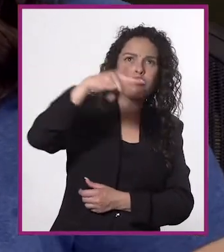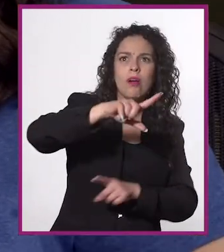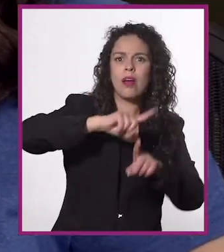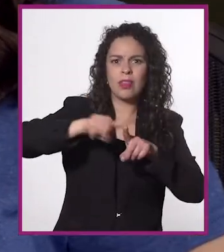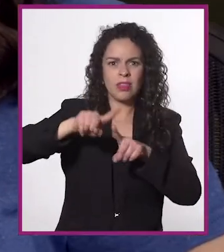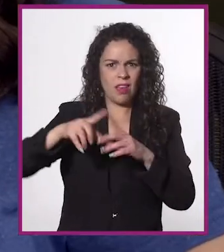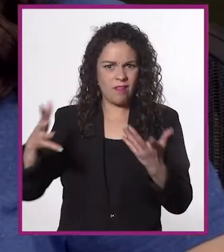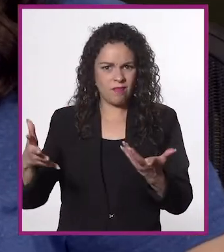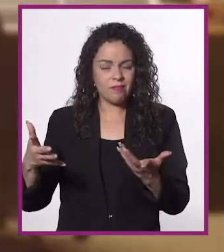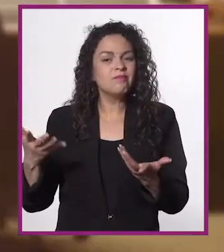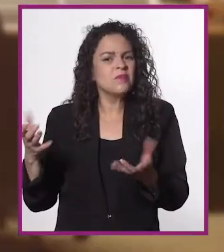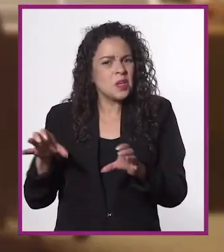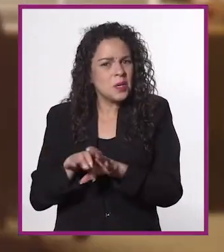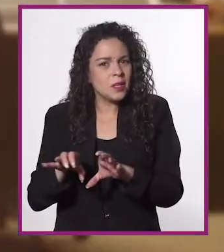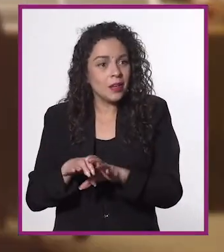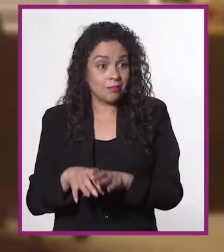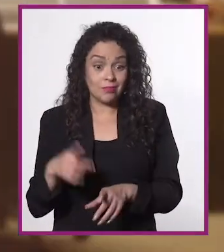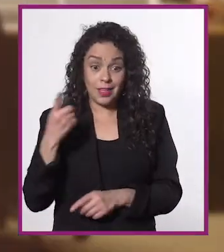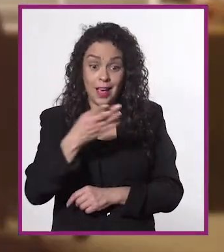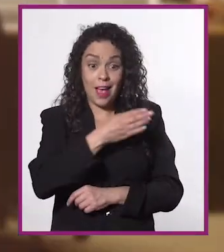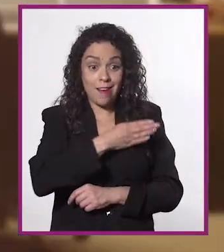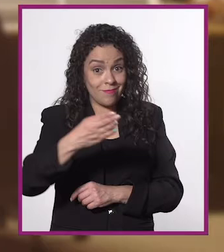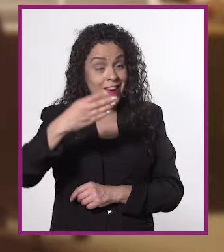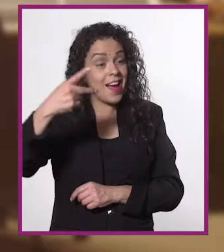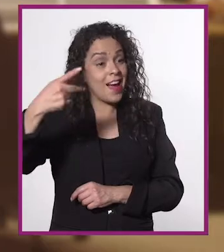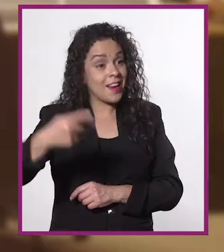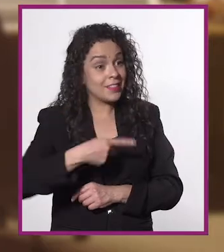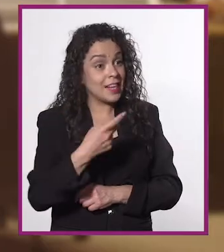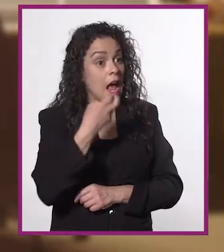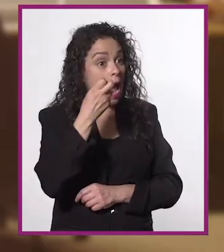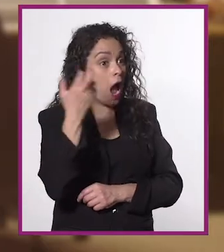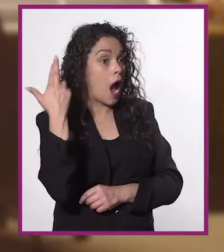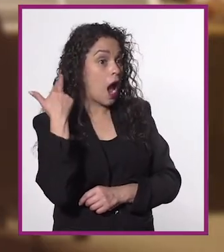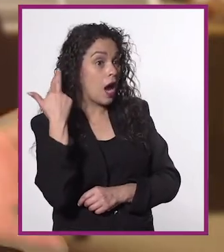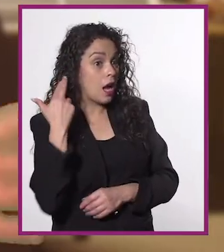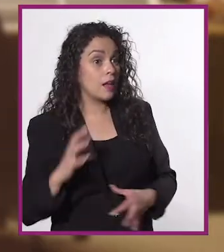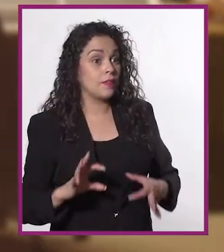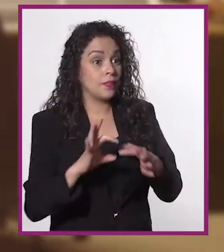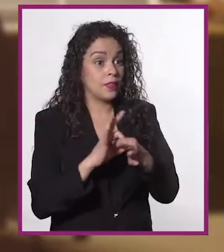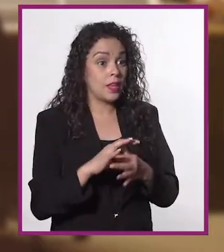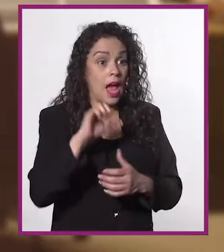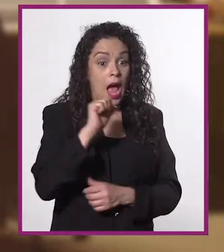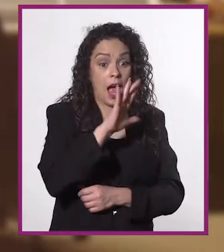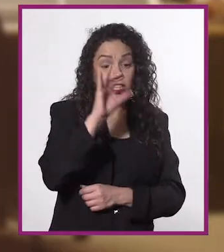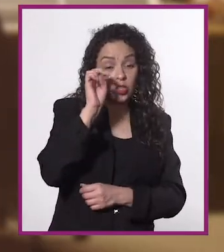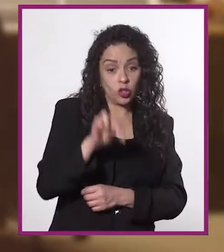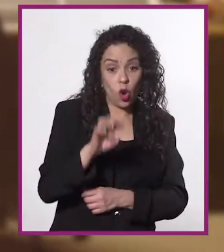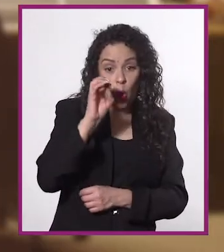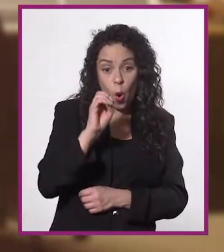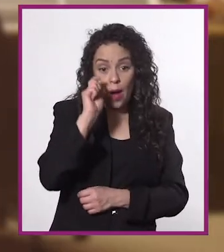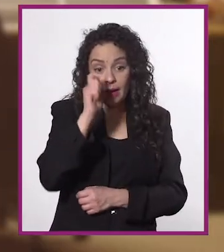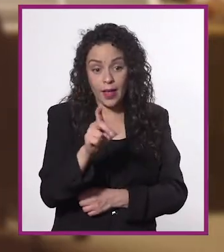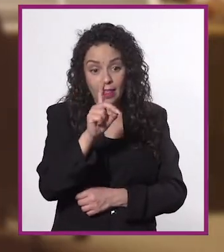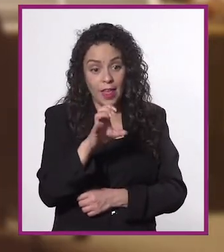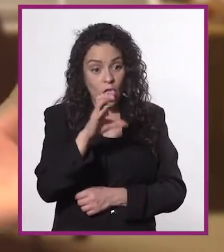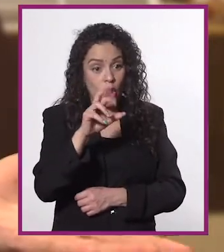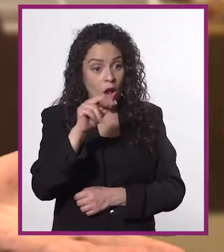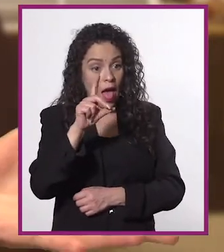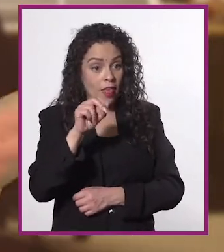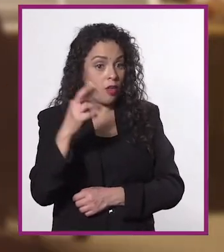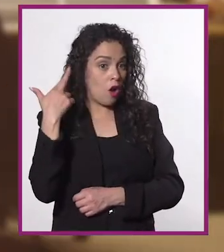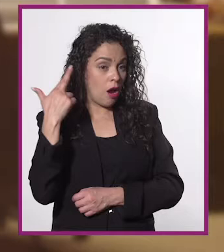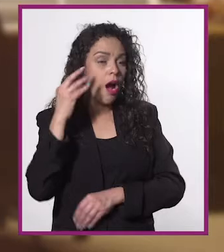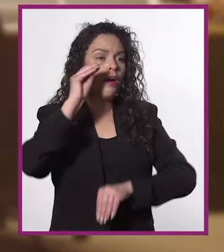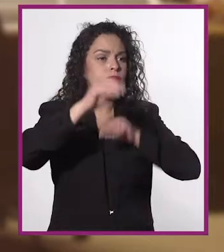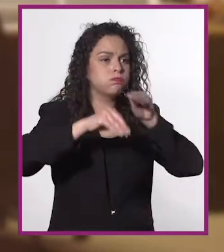fantásticas? Muy buena pregunta. Esos sonidos, que pueden ser sonidos, acción o elementos